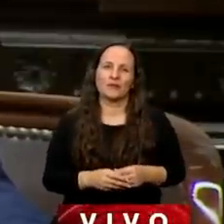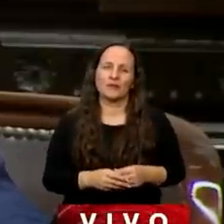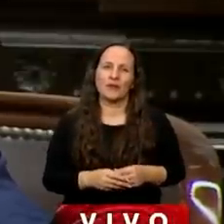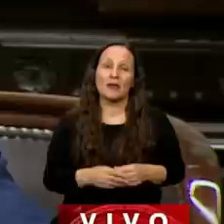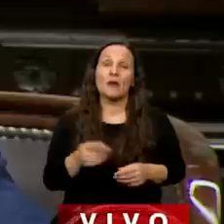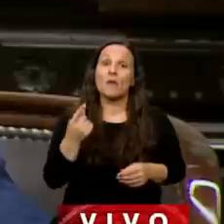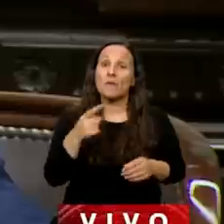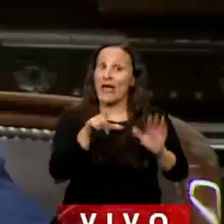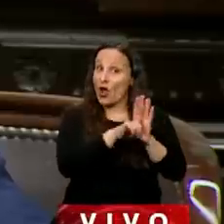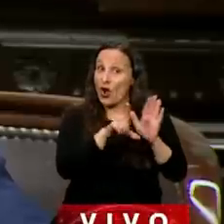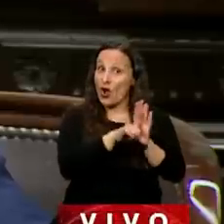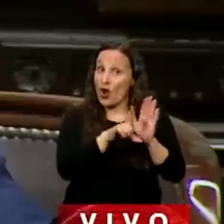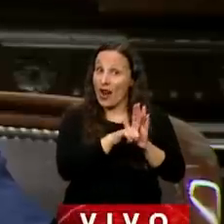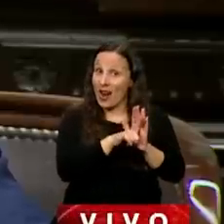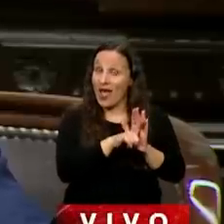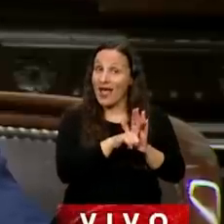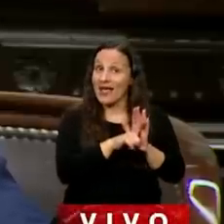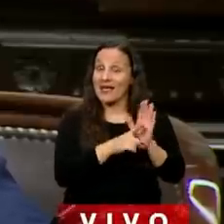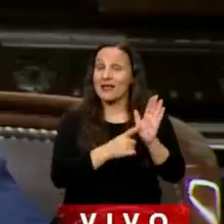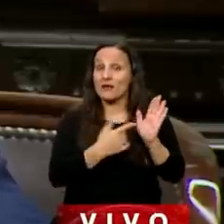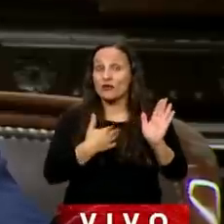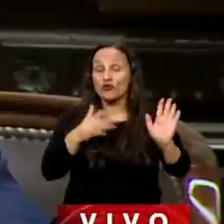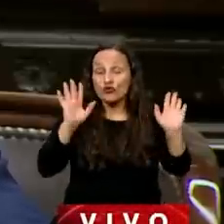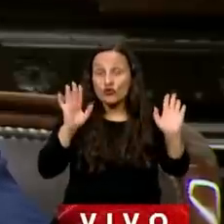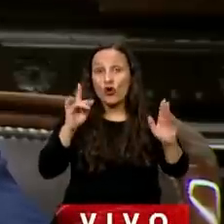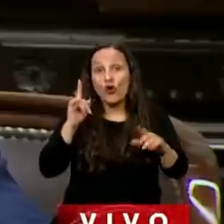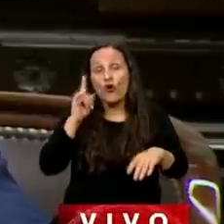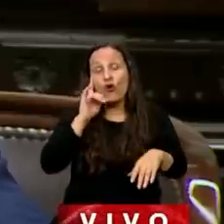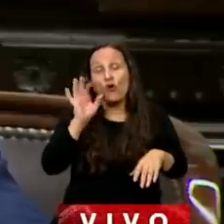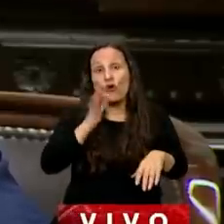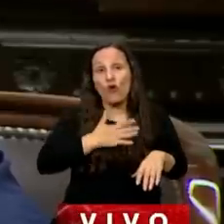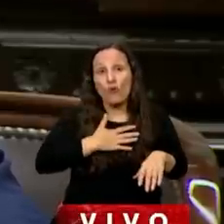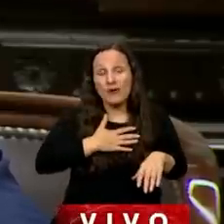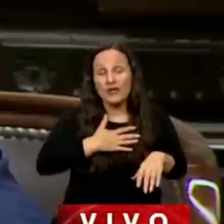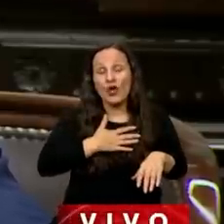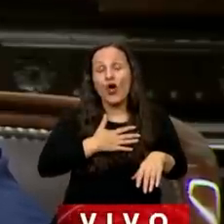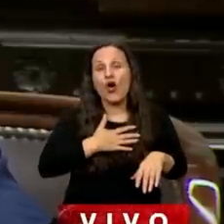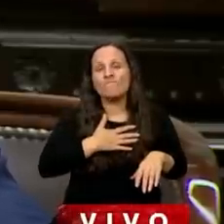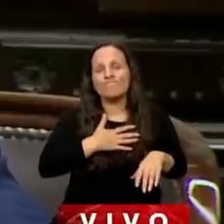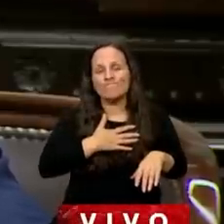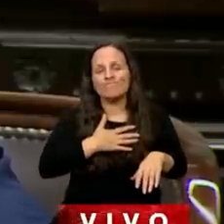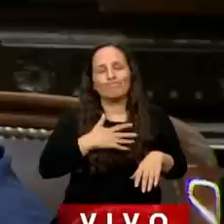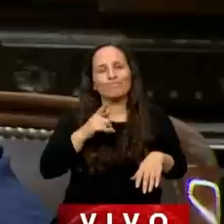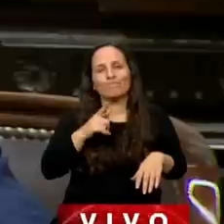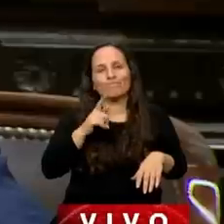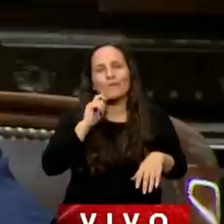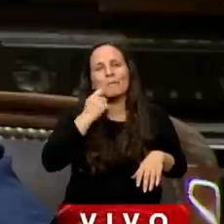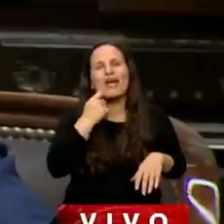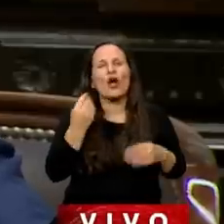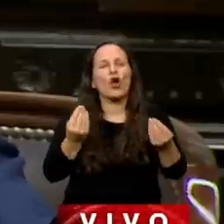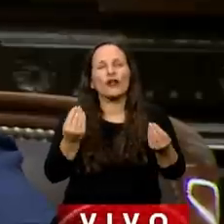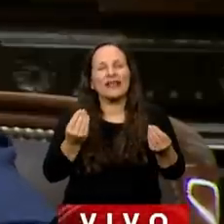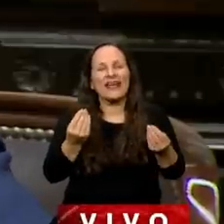a esta ley, a mi criterio y a nuestro criterio, el ideal hubiese sido que